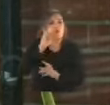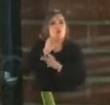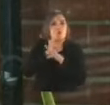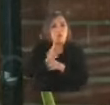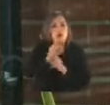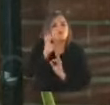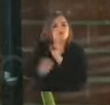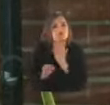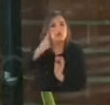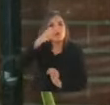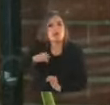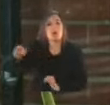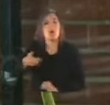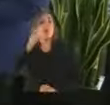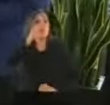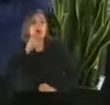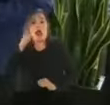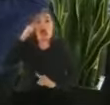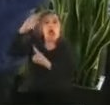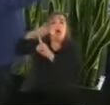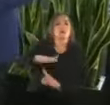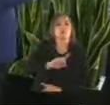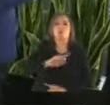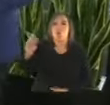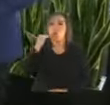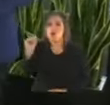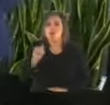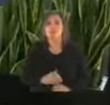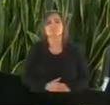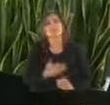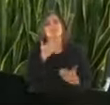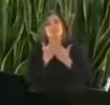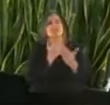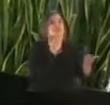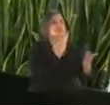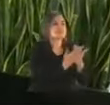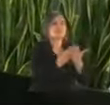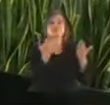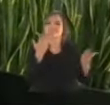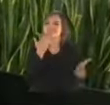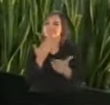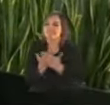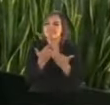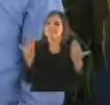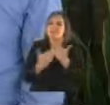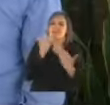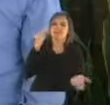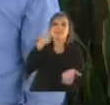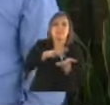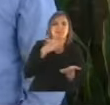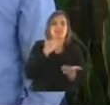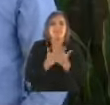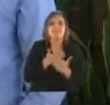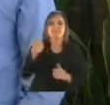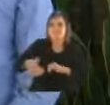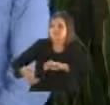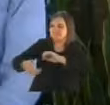hecho o la eventualidad que lleguen a quedar embarazadas. Muchísimas gracias. Muchas gracias, Oscar. Muchas gracias, Fernando. Muchas gracias por la invitación.